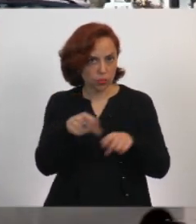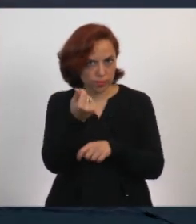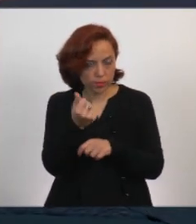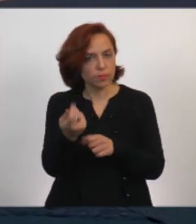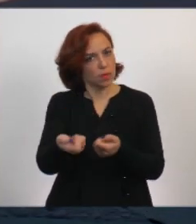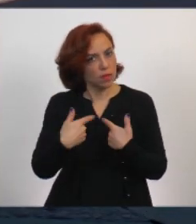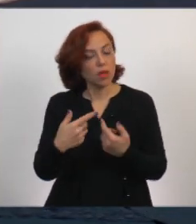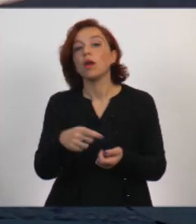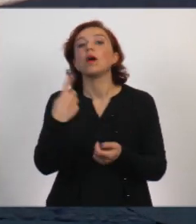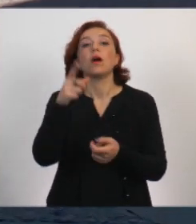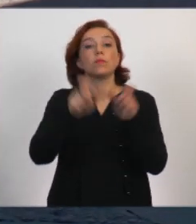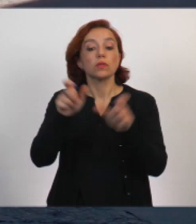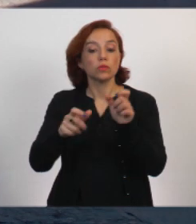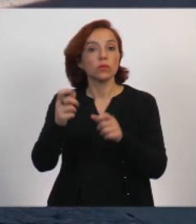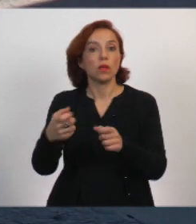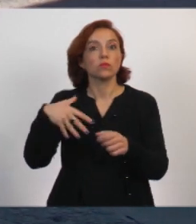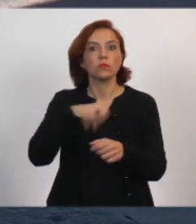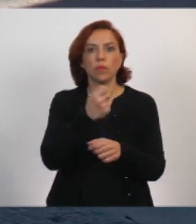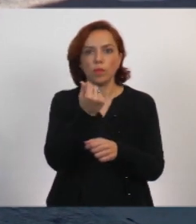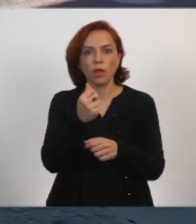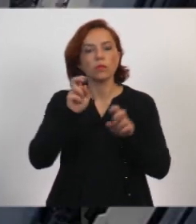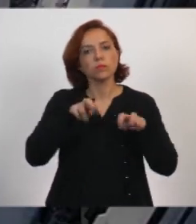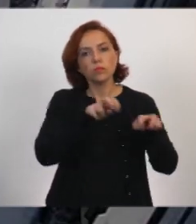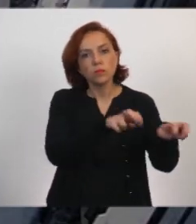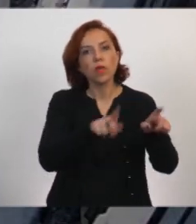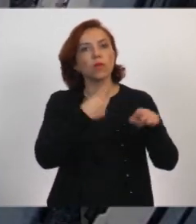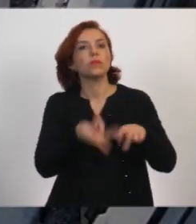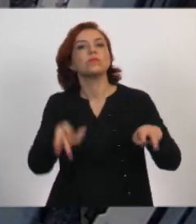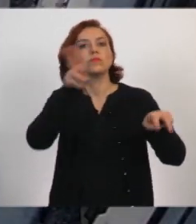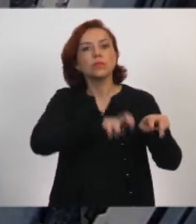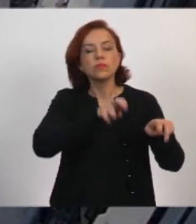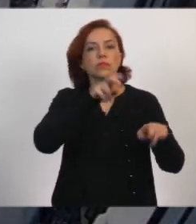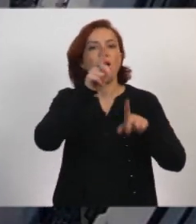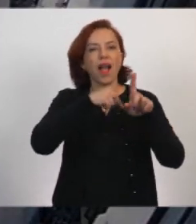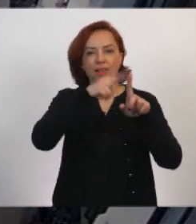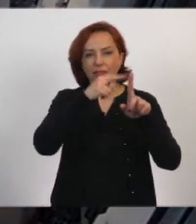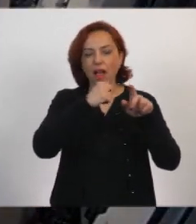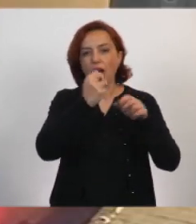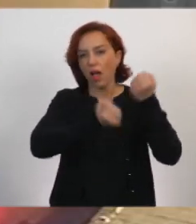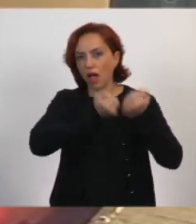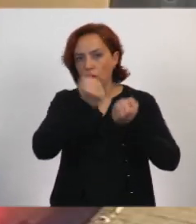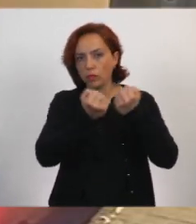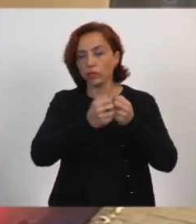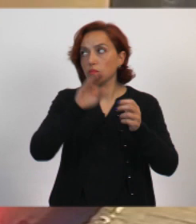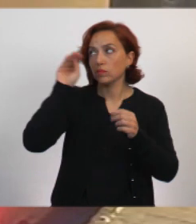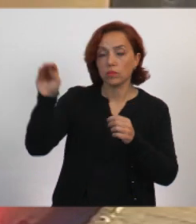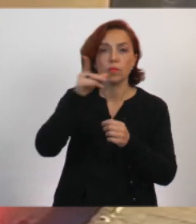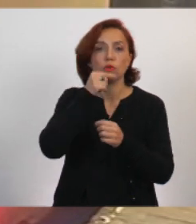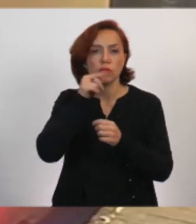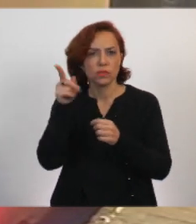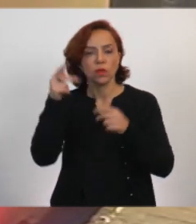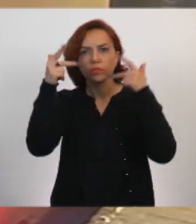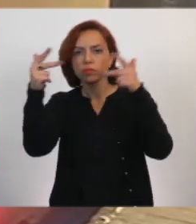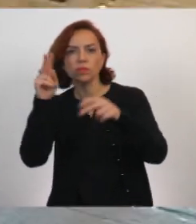minimercado exigiendo la entrega de la recaudación. Al obtener el dinero, se dieron a la fuga a pie para luego abordar un vehículo de alquiler. El hecho fue informado